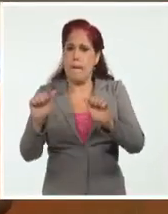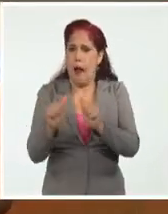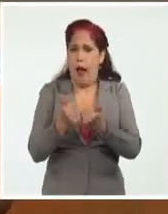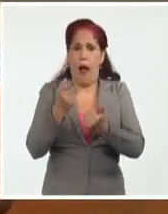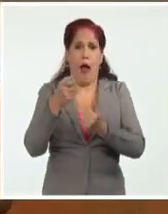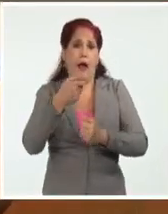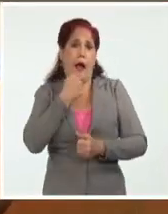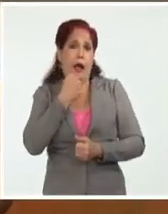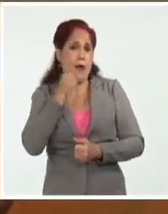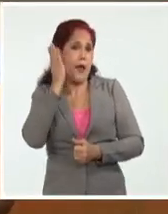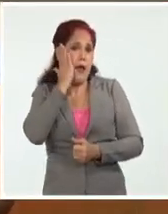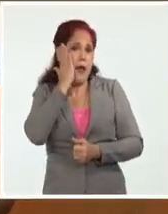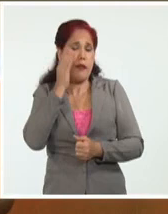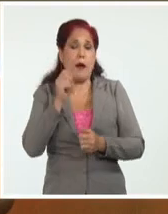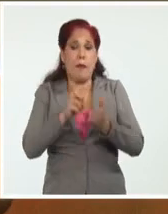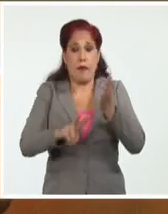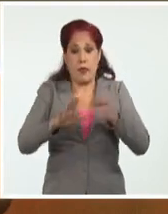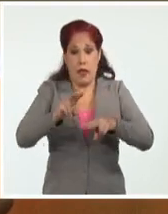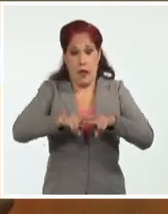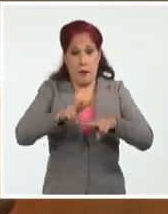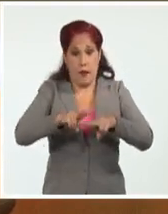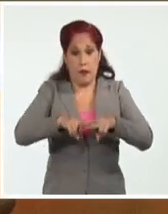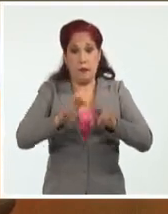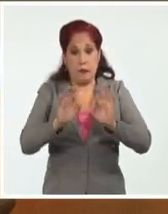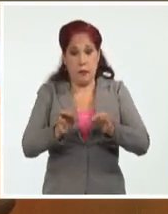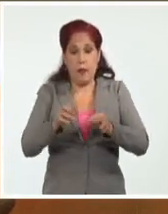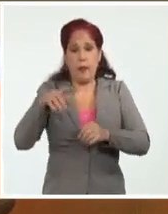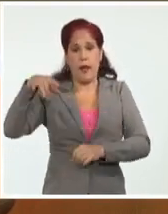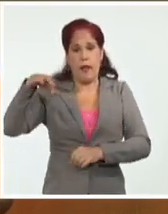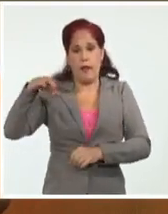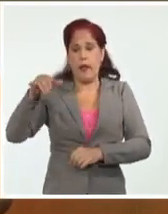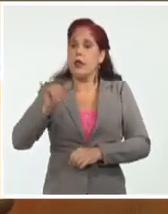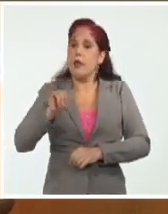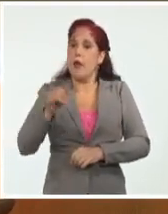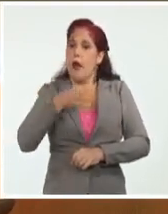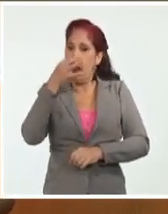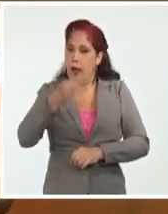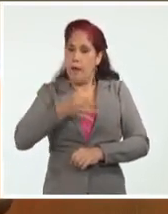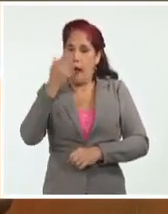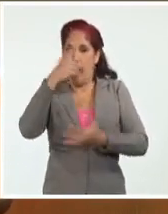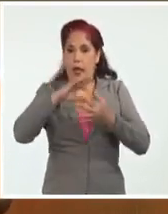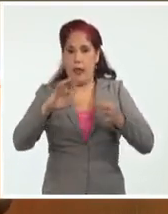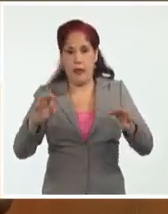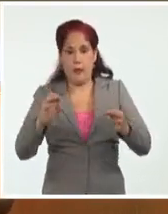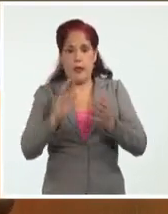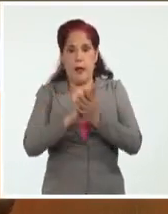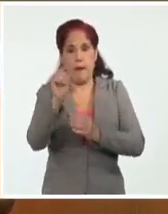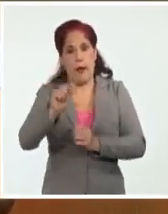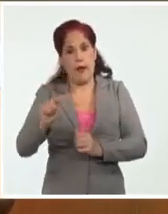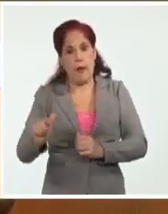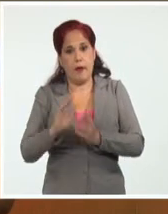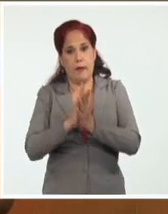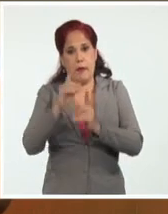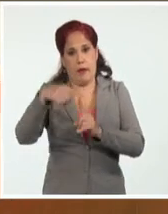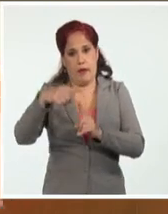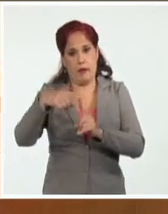de galletas fundamentalmente en la propia Habana, en Pinar del Río, como ya mencioné, en Artemisa, Mayabeque y